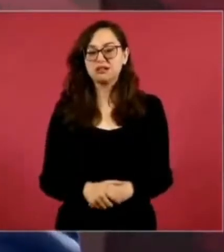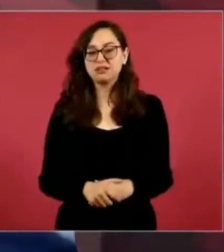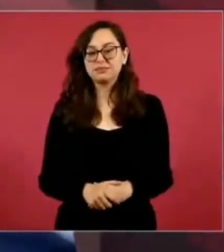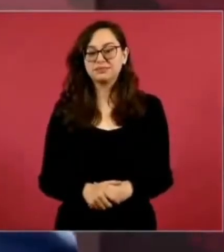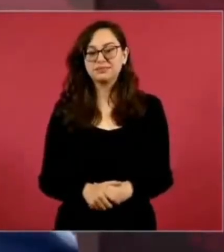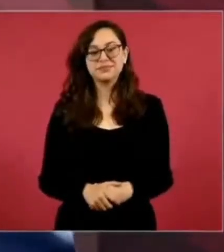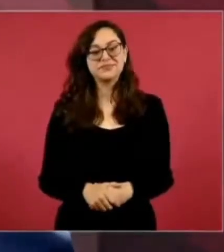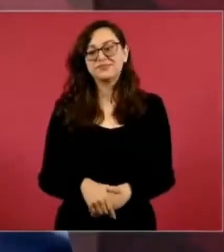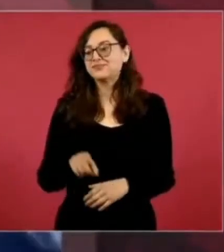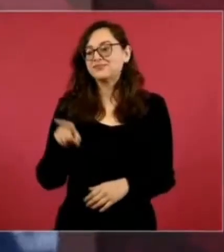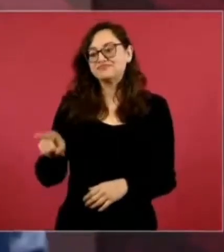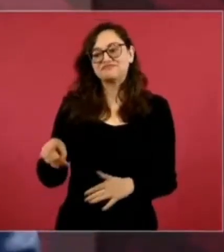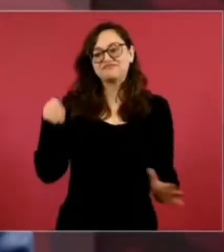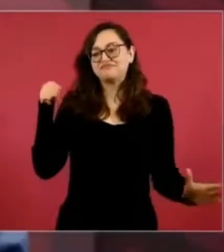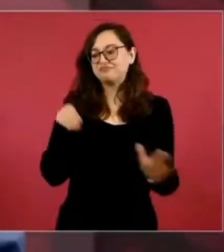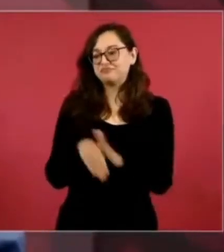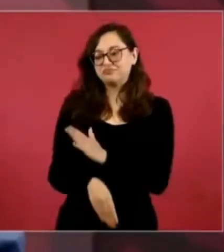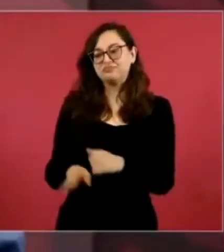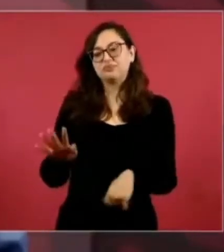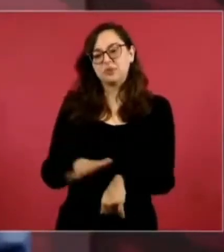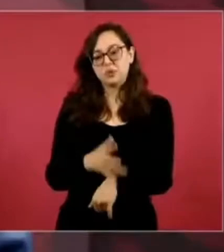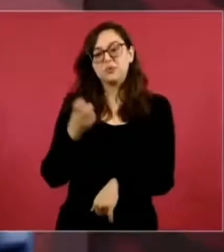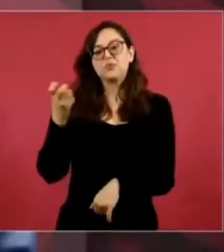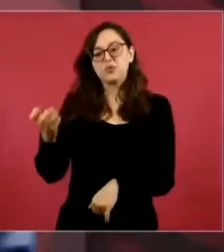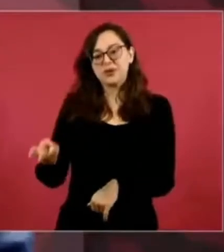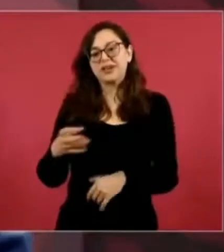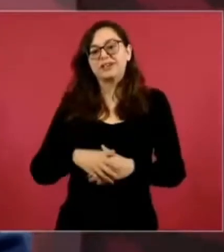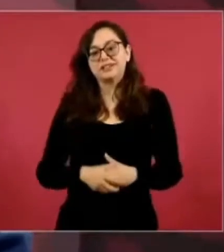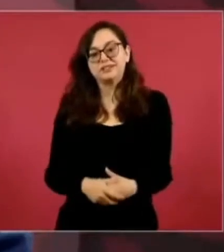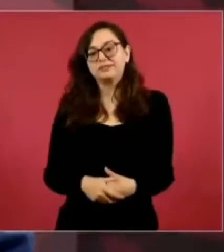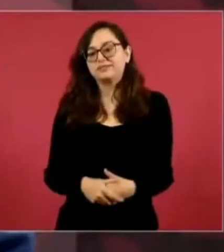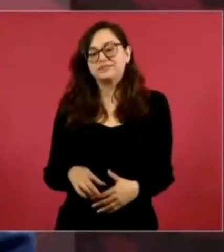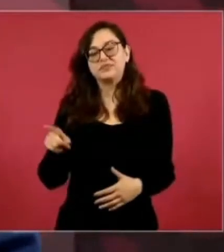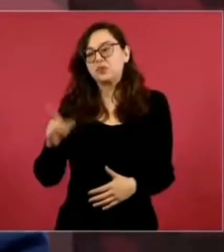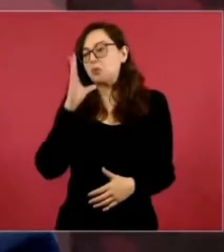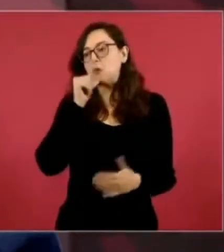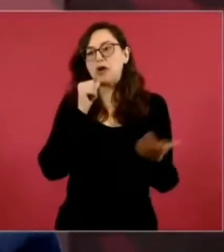no salíamos adelante, por eso no se progresaba.